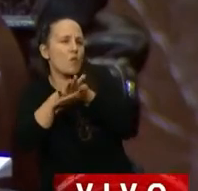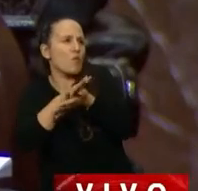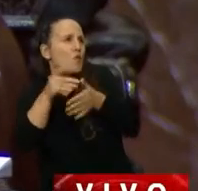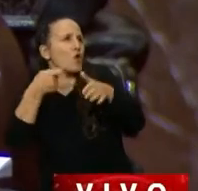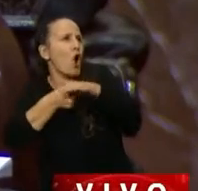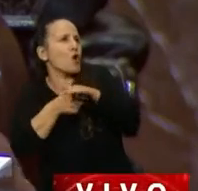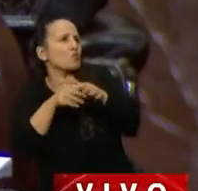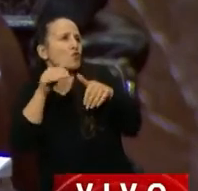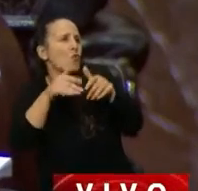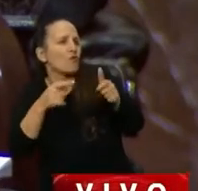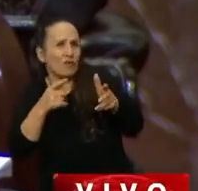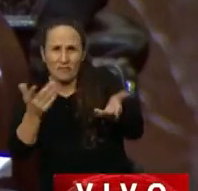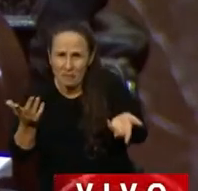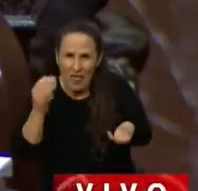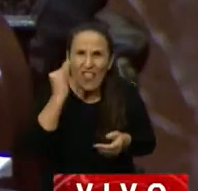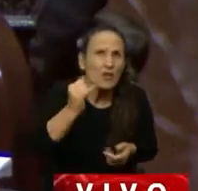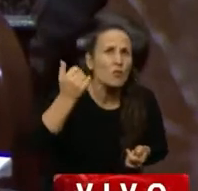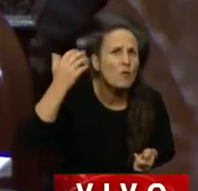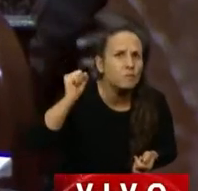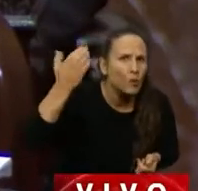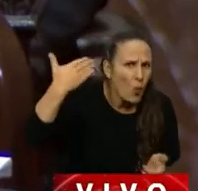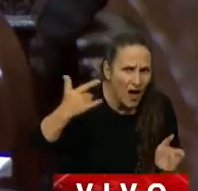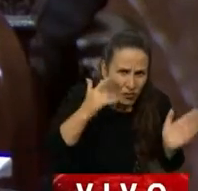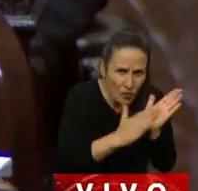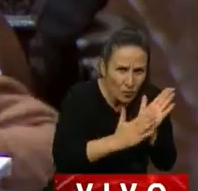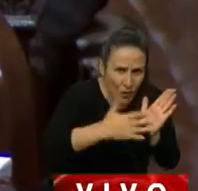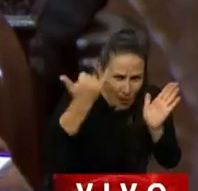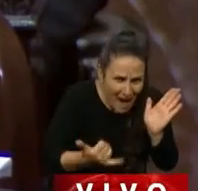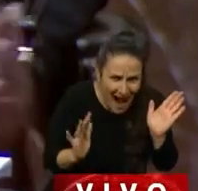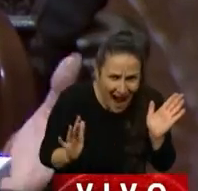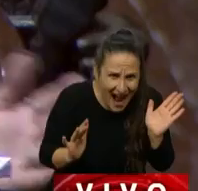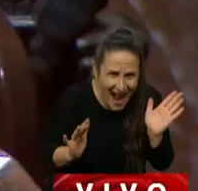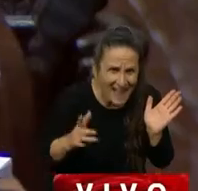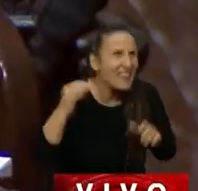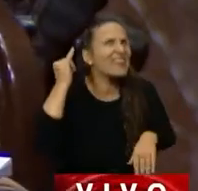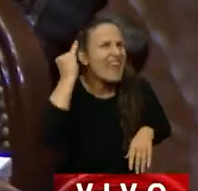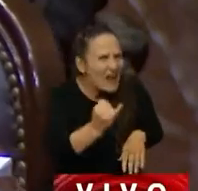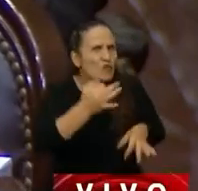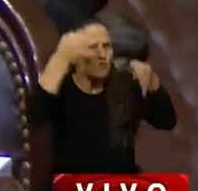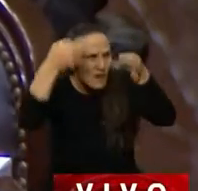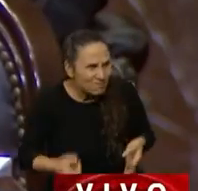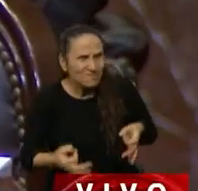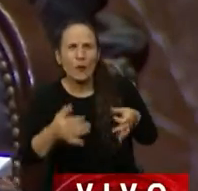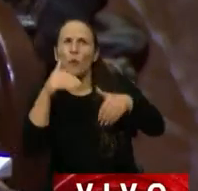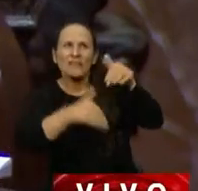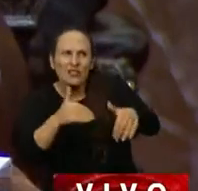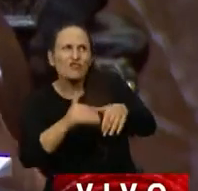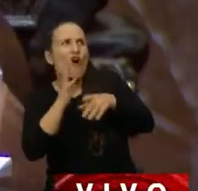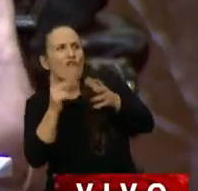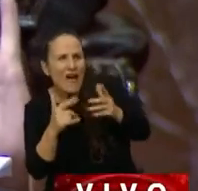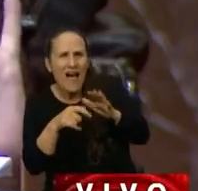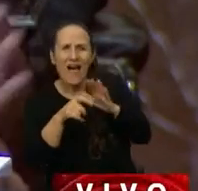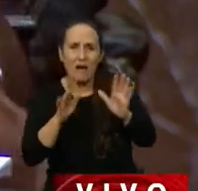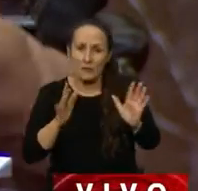¿Cuándo se denunció un fraude? ¿Hay evidencia de alguna denuncia de fraude? Yo, la verdad, y no